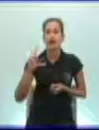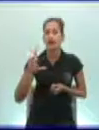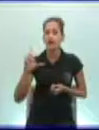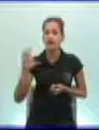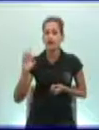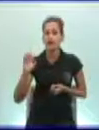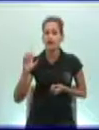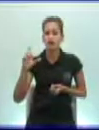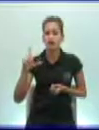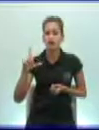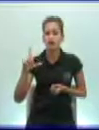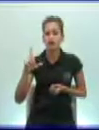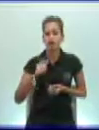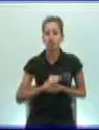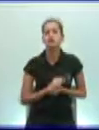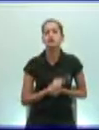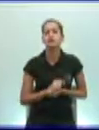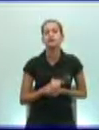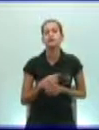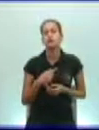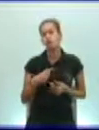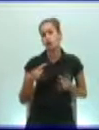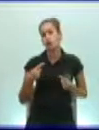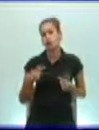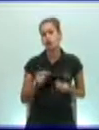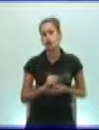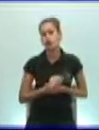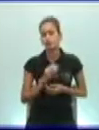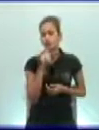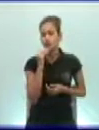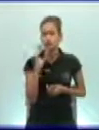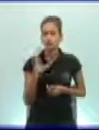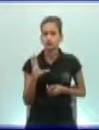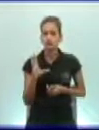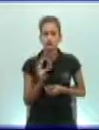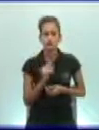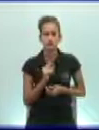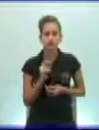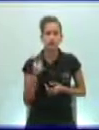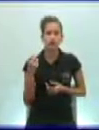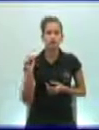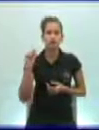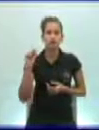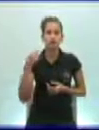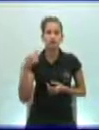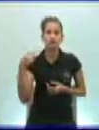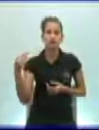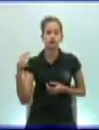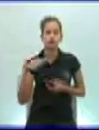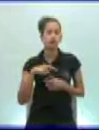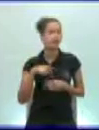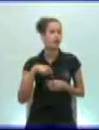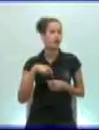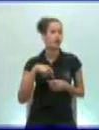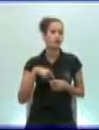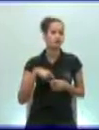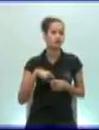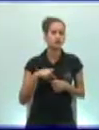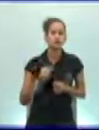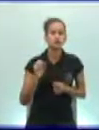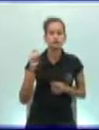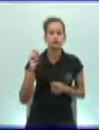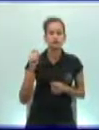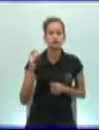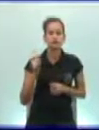los grandes árboles. Podemos decir entonces que el cimarrón, que es el núcleo del sujeto, y corrió, que es el núcleo